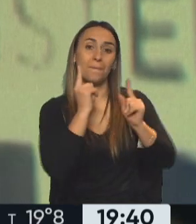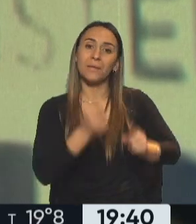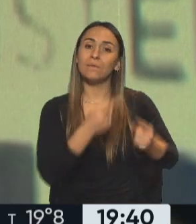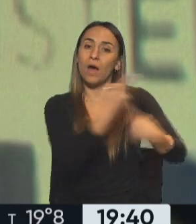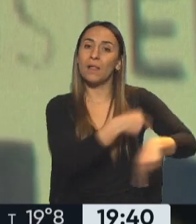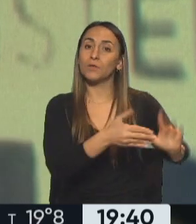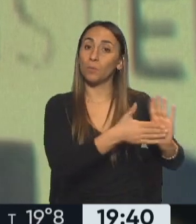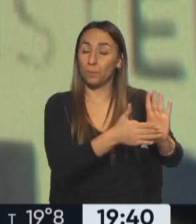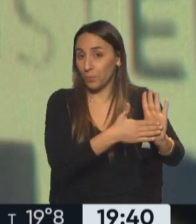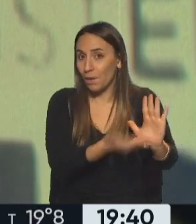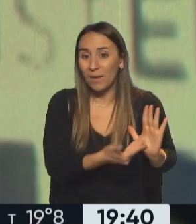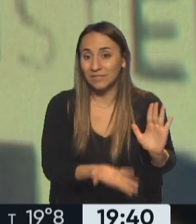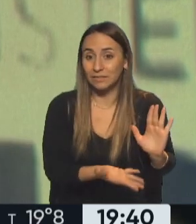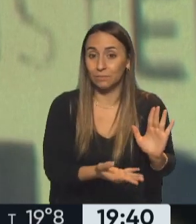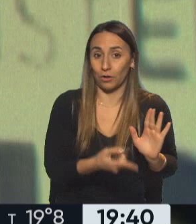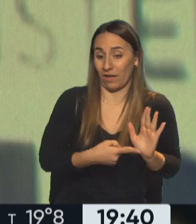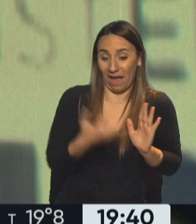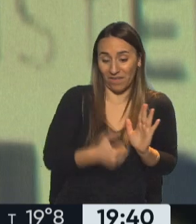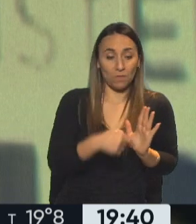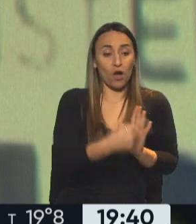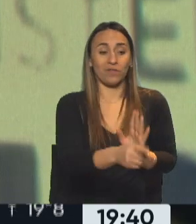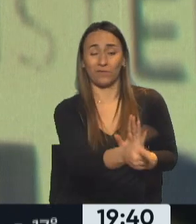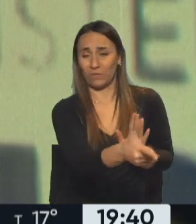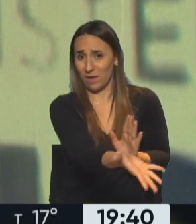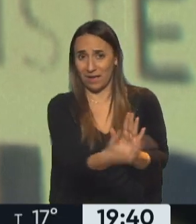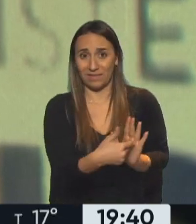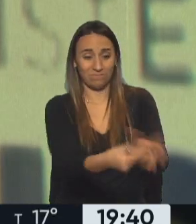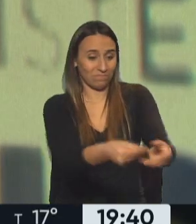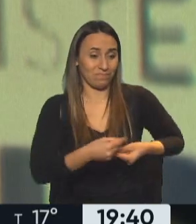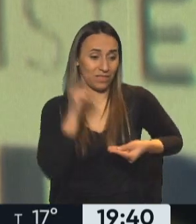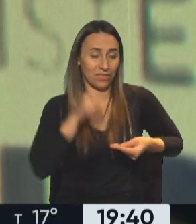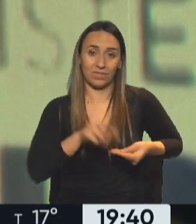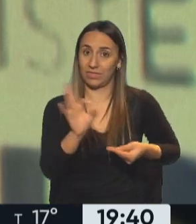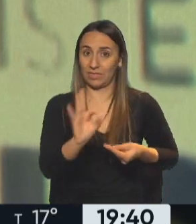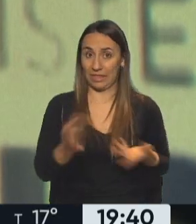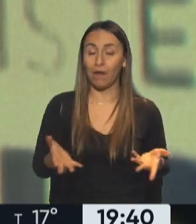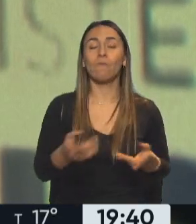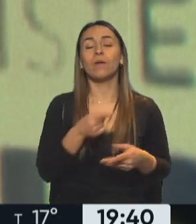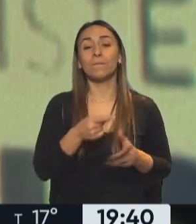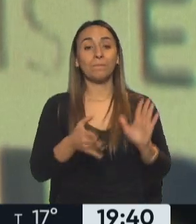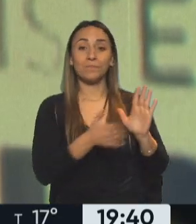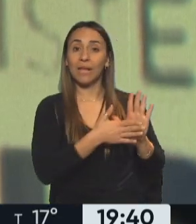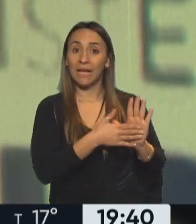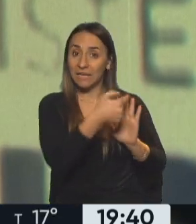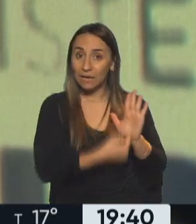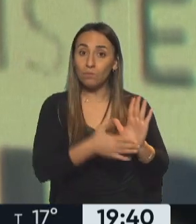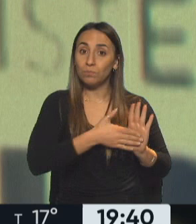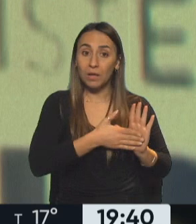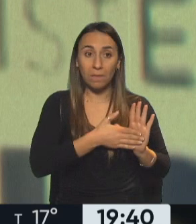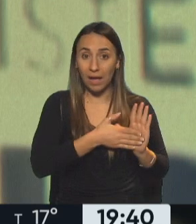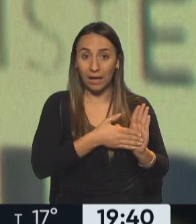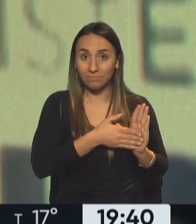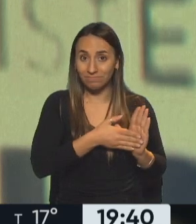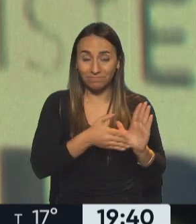los que existían, con los que no existían no, porque no pudieron tenerlos a la mano, al alcance, van a decir que con esos elementos